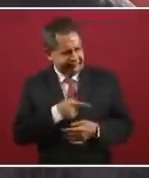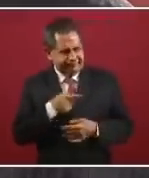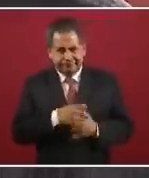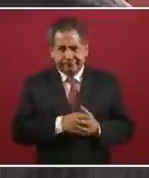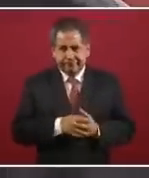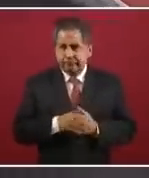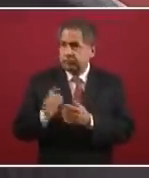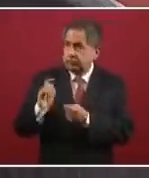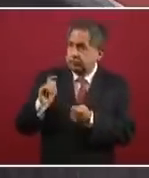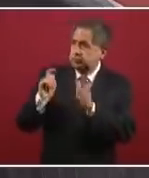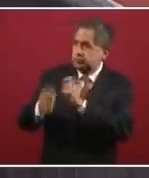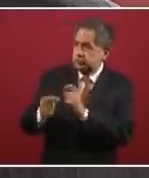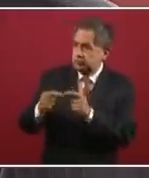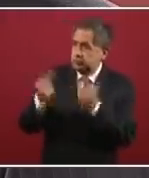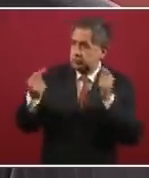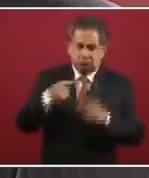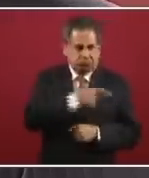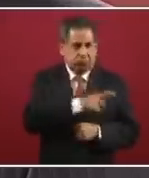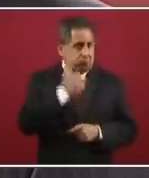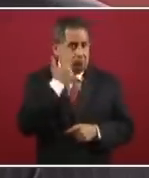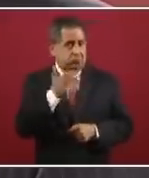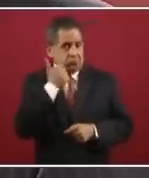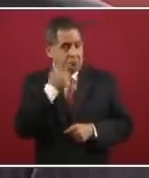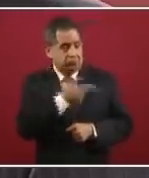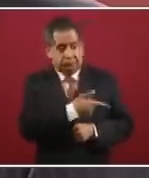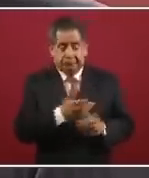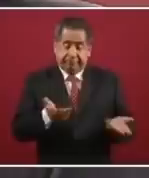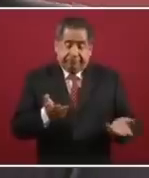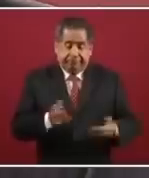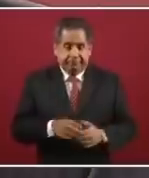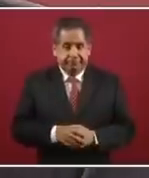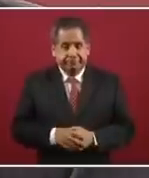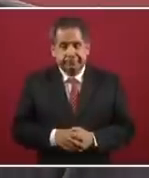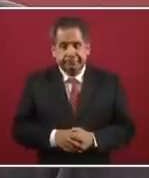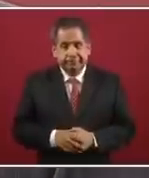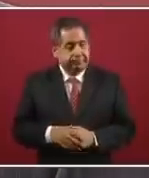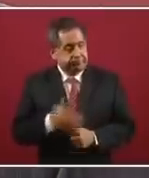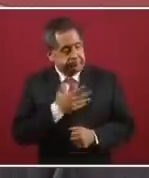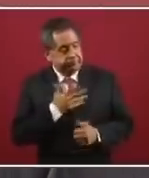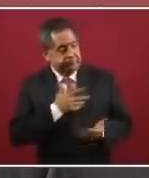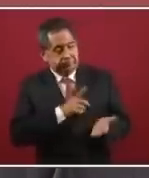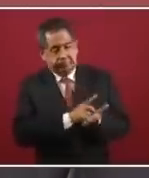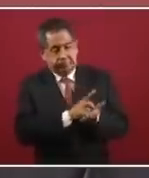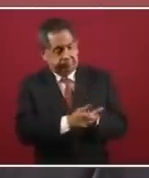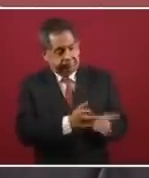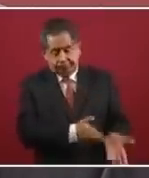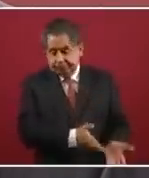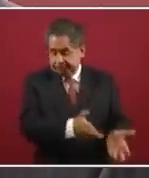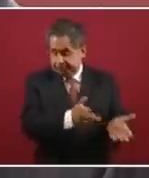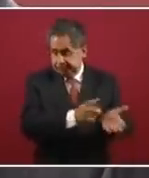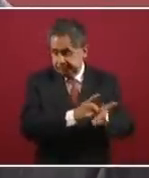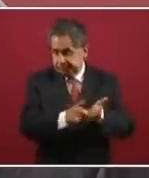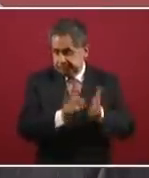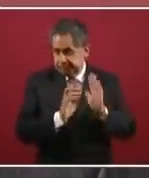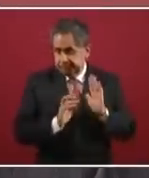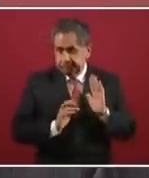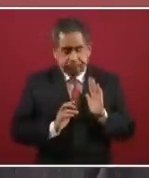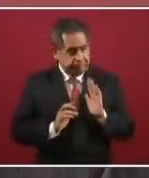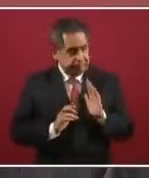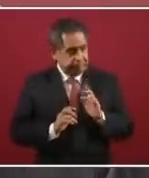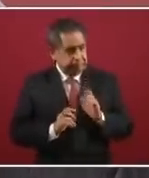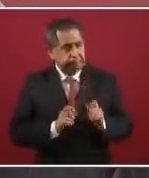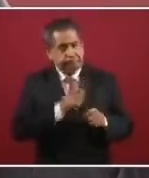la transformación, a los cambios. Desde luego está en todo su derecho, siempre lo vamos